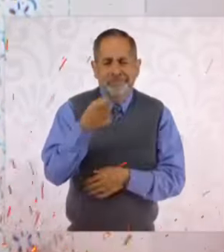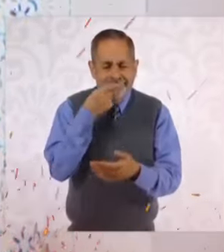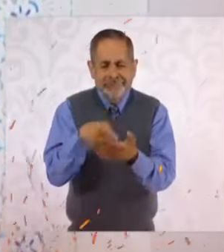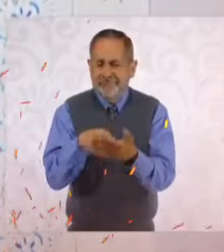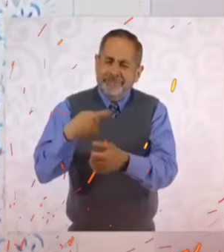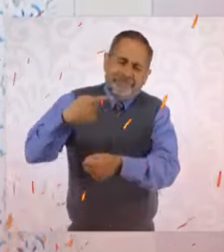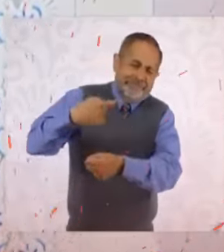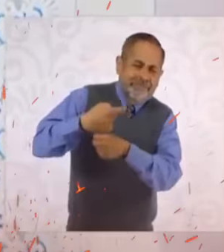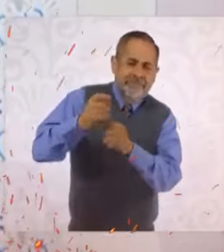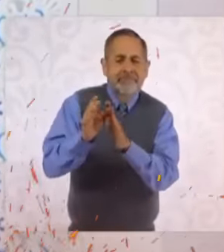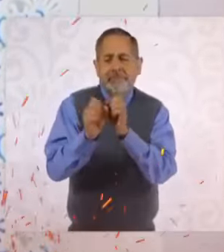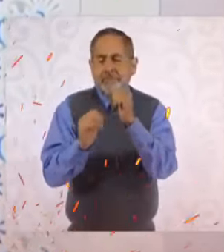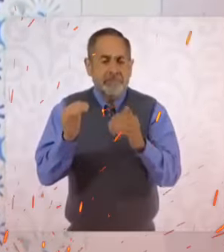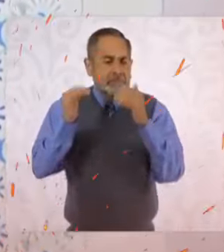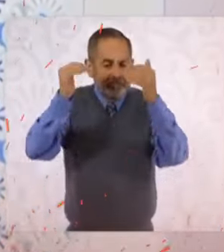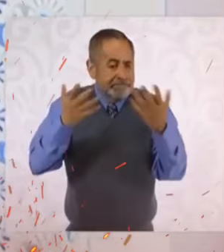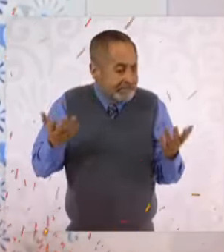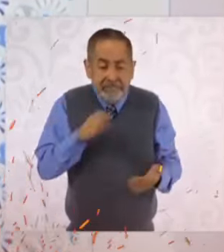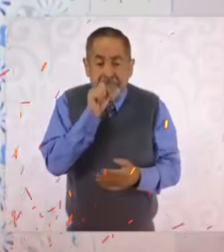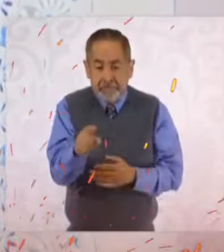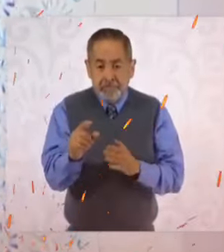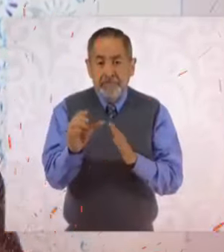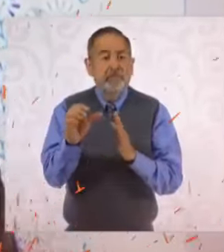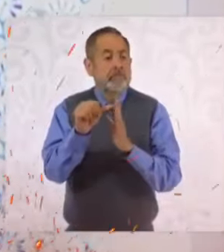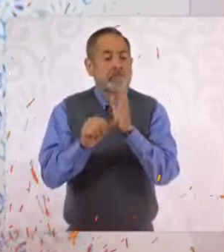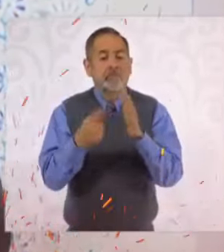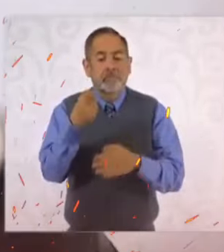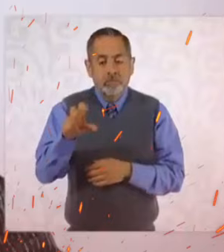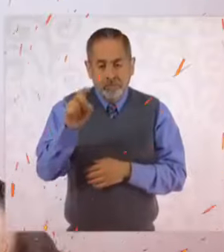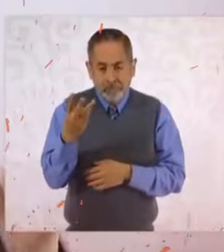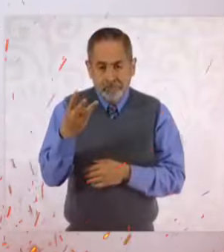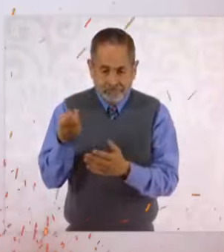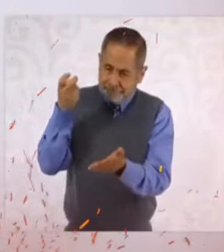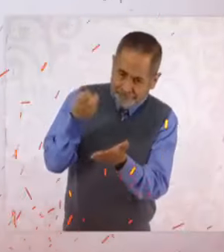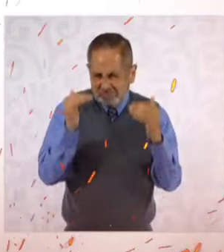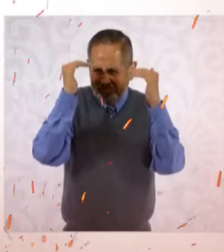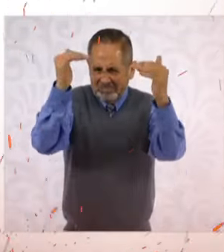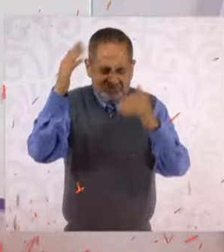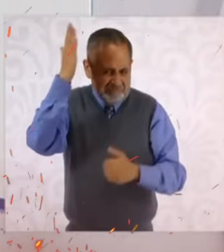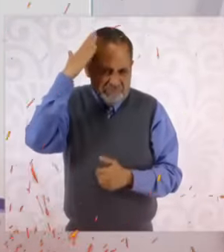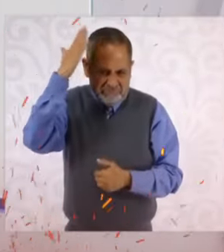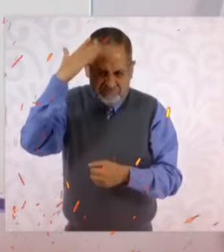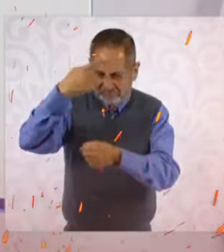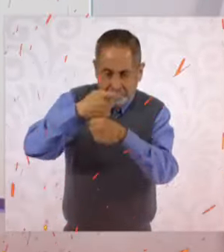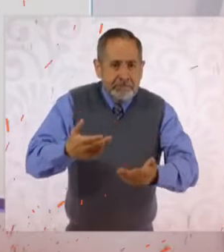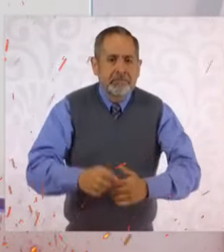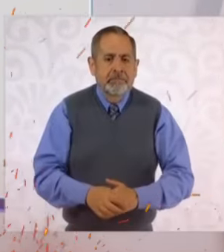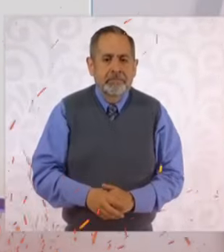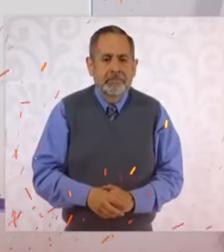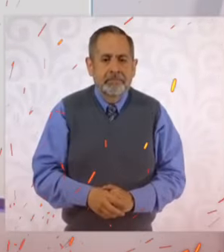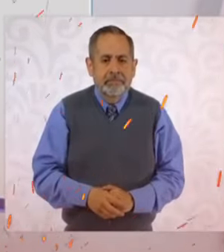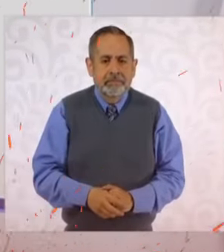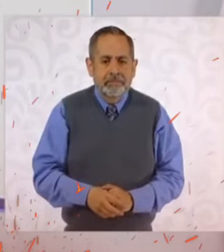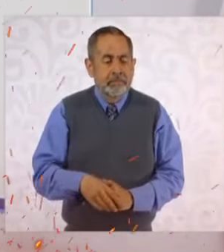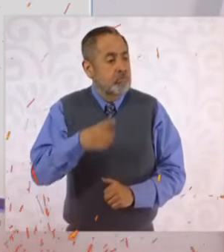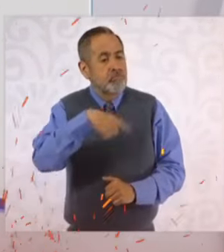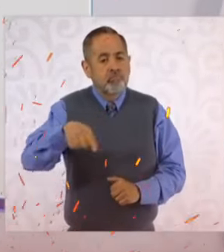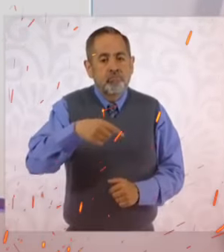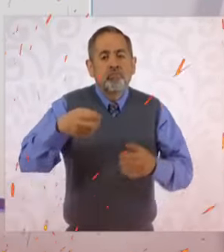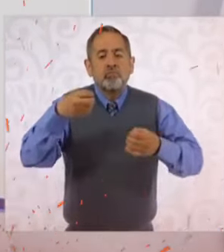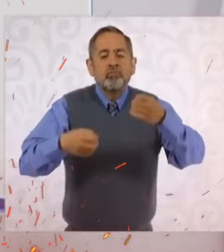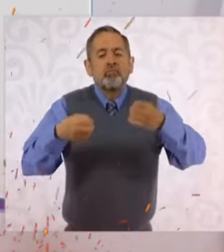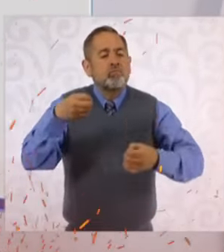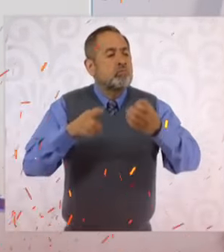documentos, porque el propio artículo 133 de la Constitución lo establece. Esta es la ley máxima. Lo dice la Constitución. Los jueces de cada